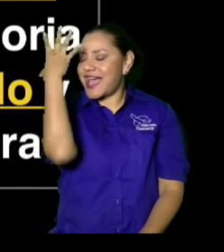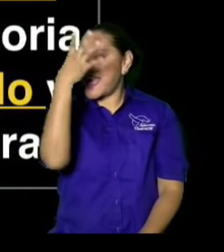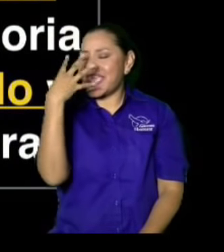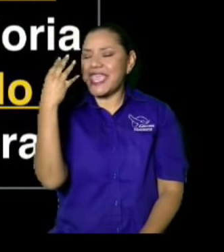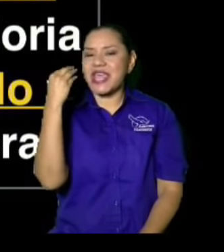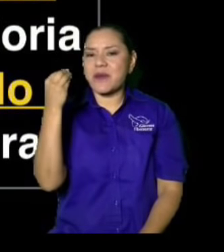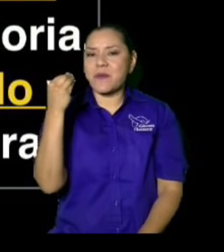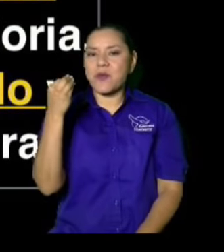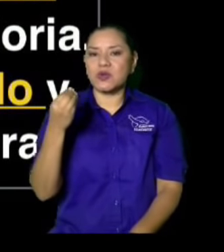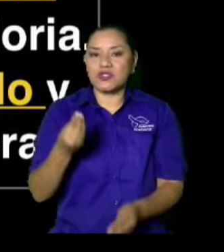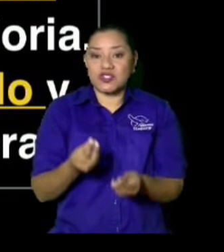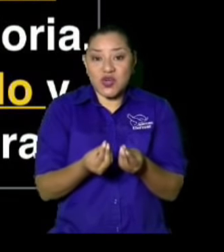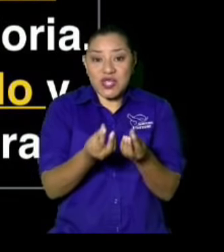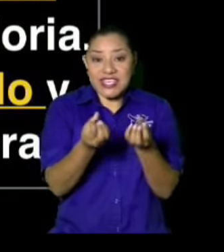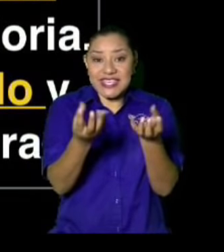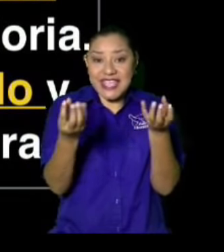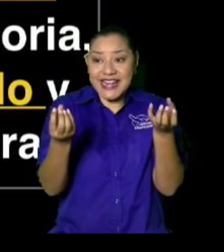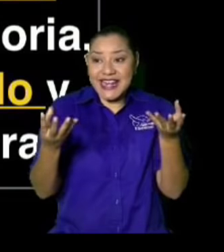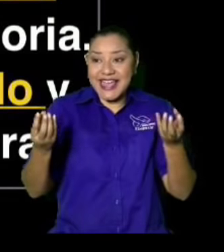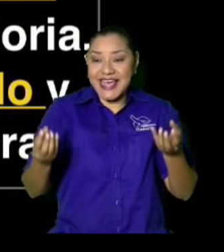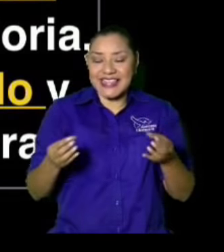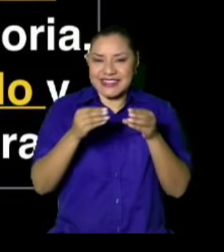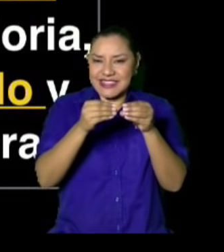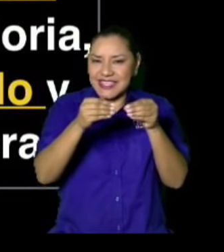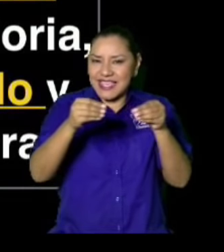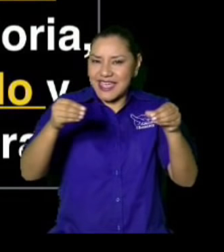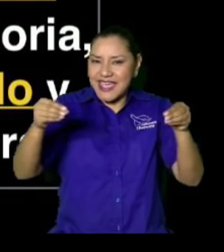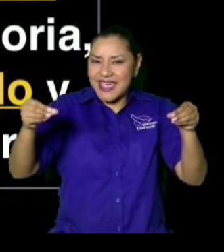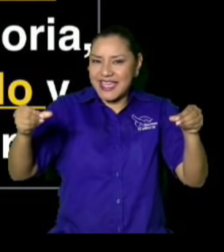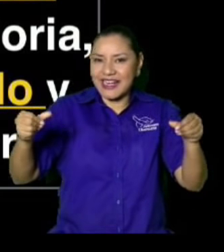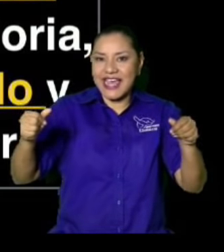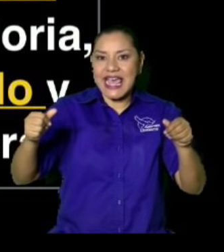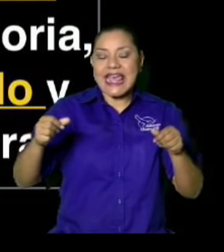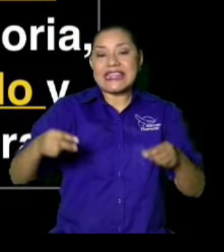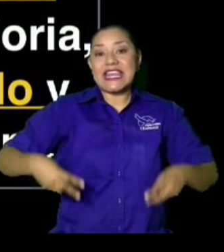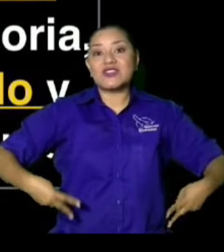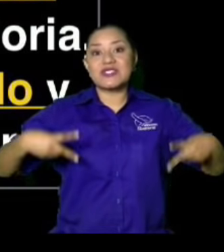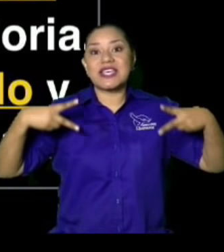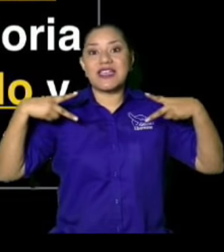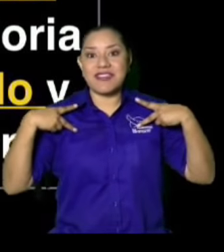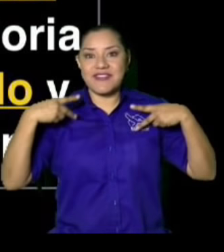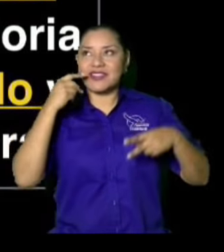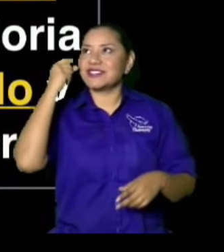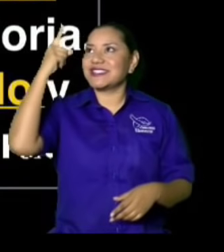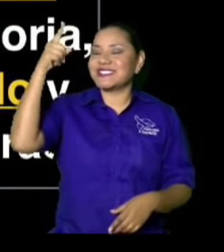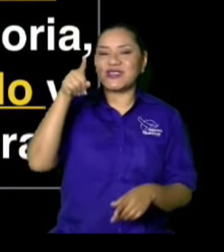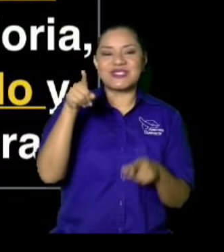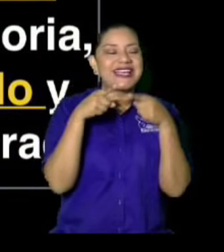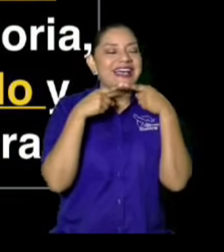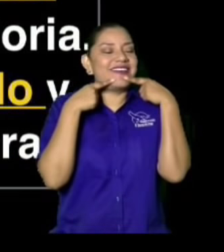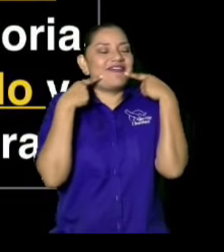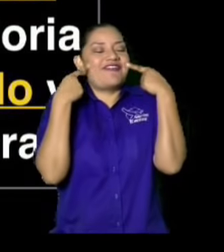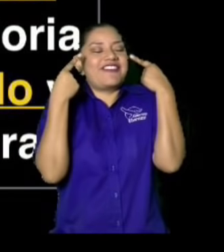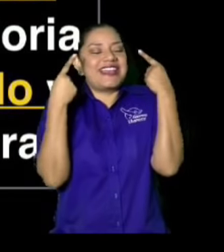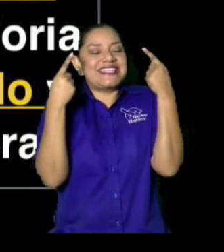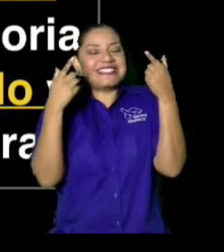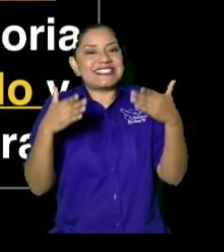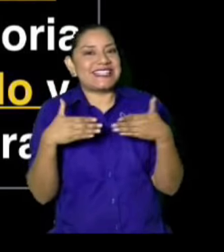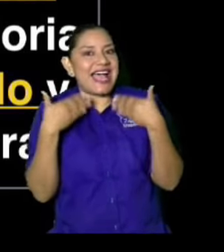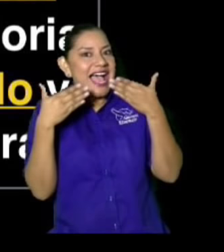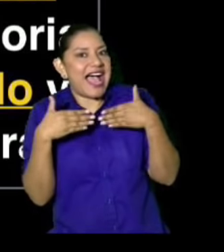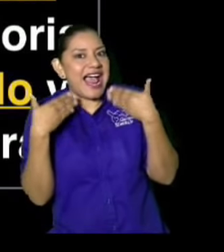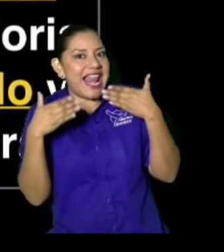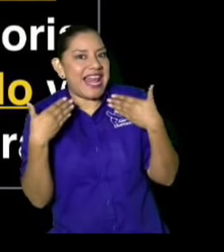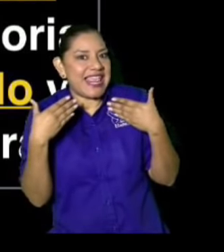de la tierra será el orgullo y adorno de los sobrevivientes de Israel. O sea que el Señor está contento con usted como renuevo. El Señor se